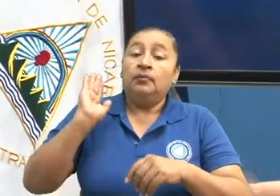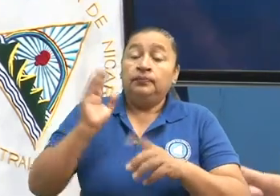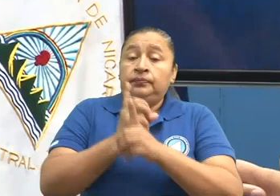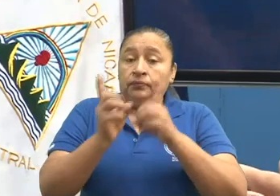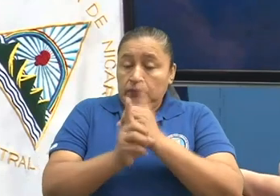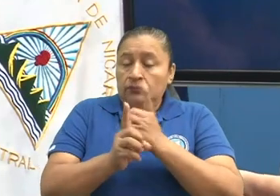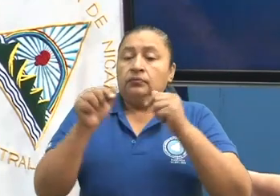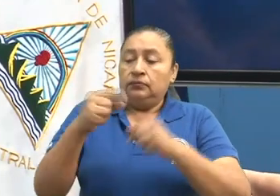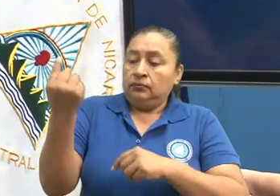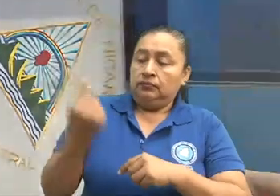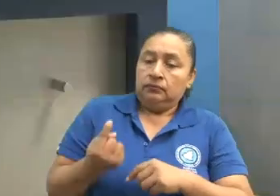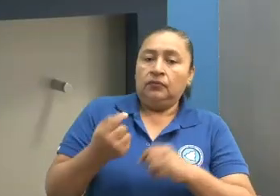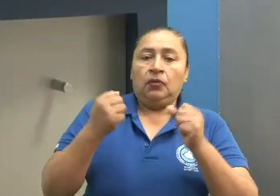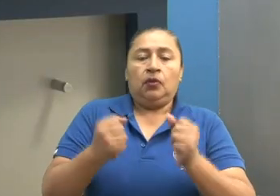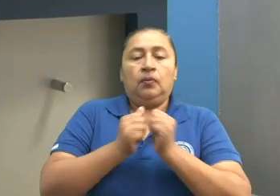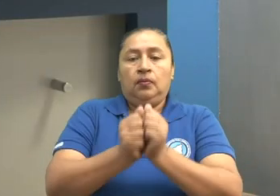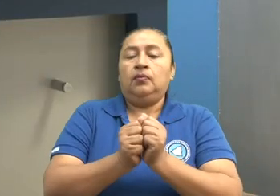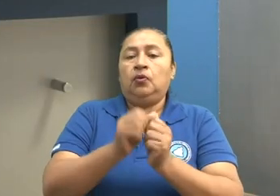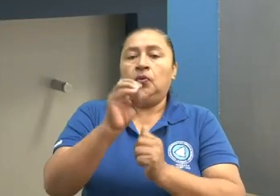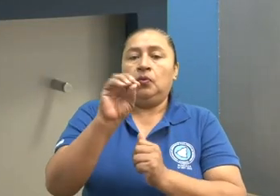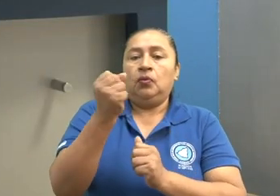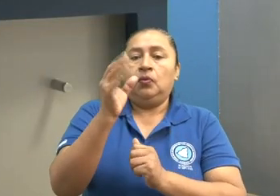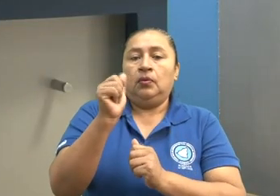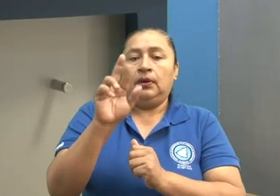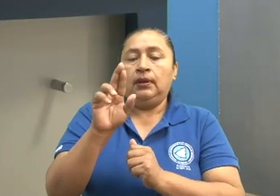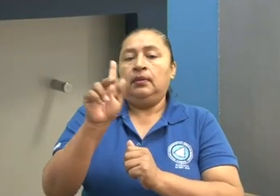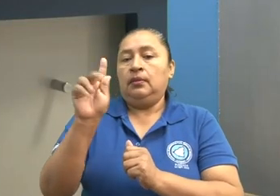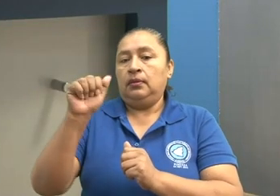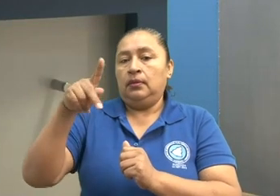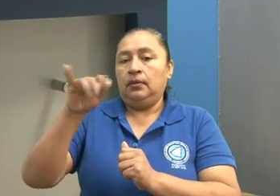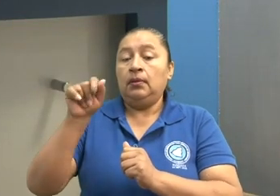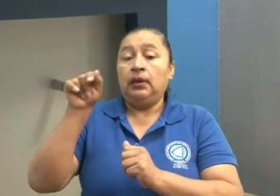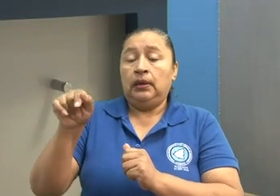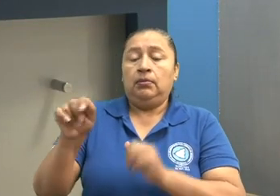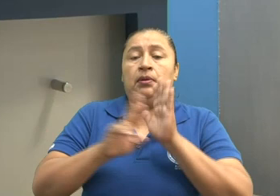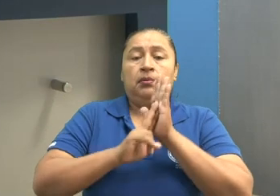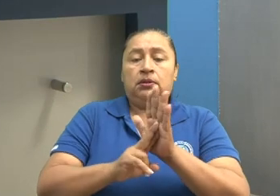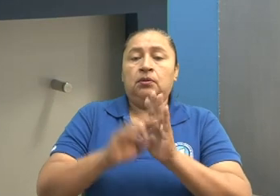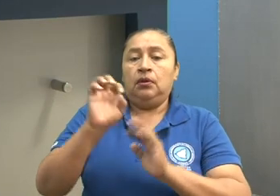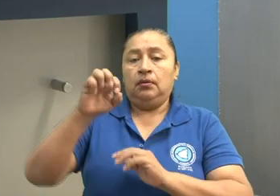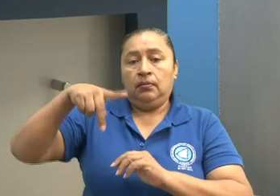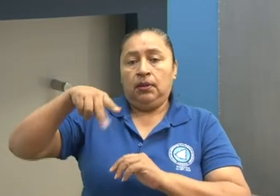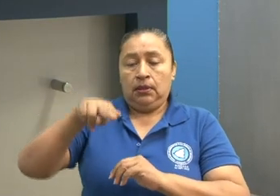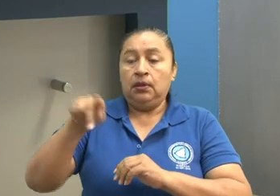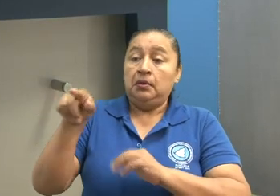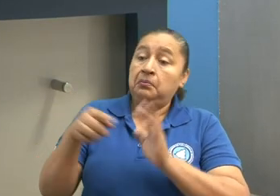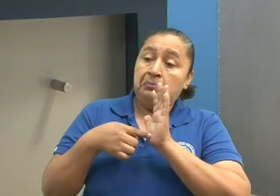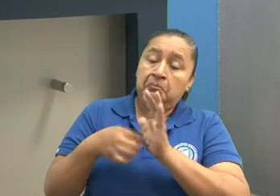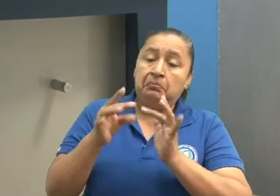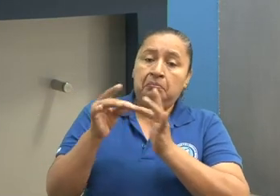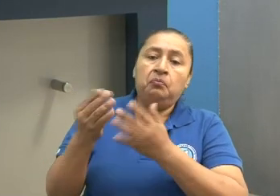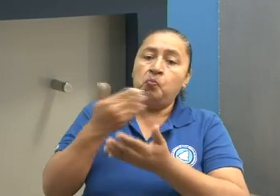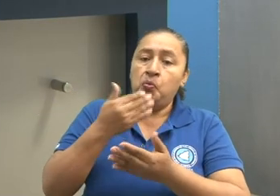con nosotros el compañero Oscar Tapia. Él pues viene en representación de la empresa portuaria nacional y en lo particular trae buenas nuevas